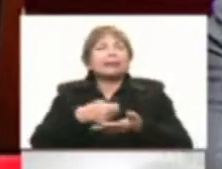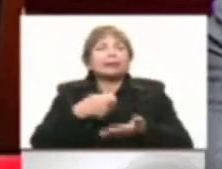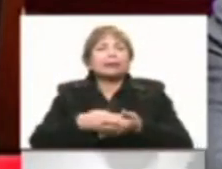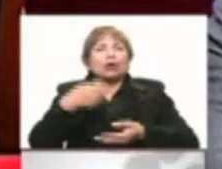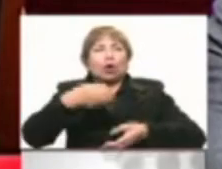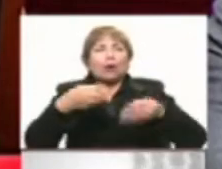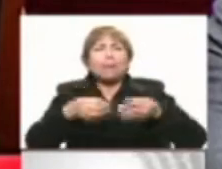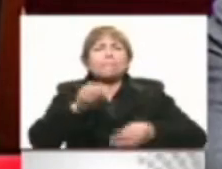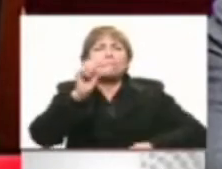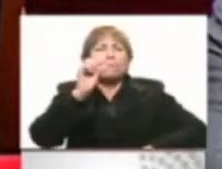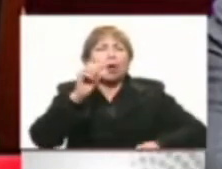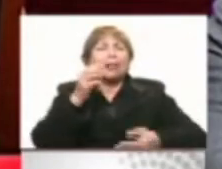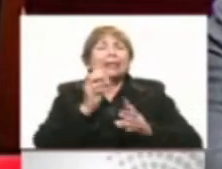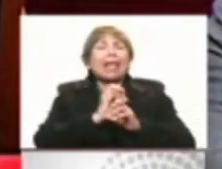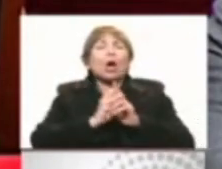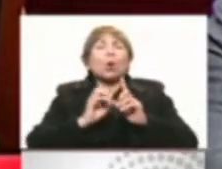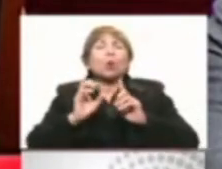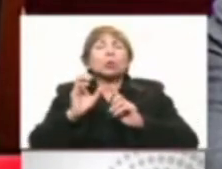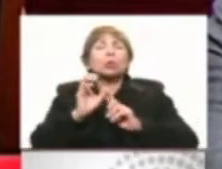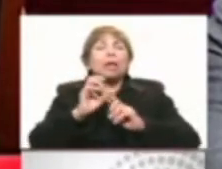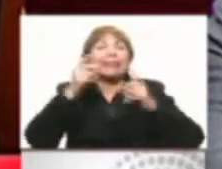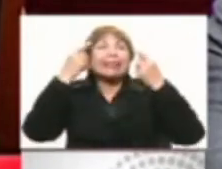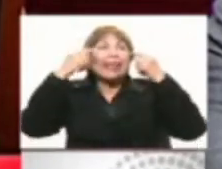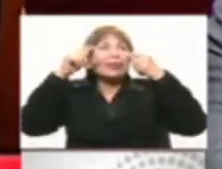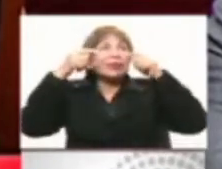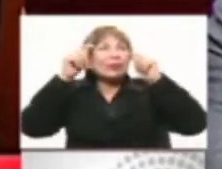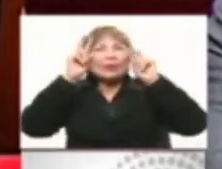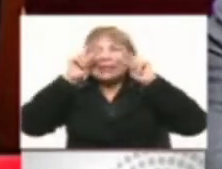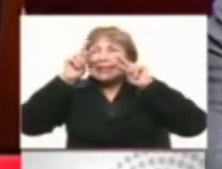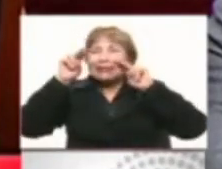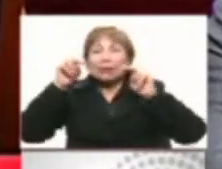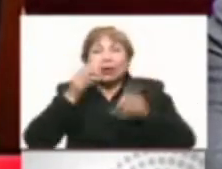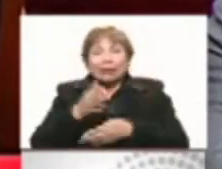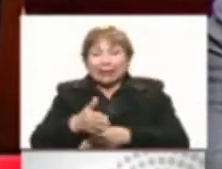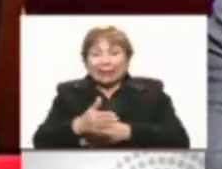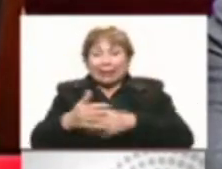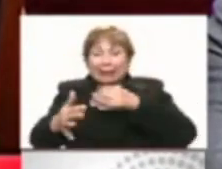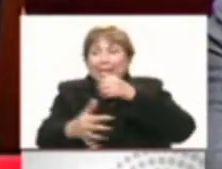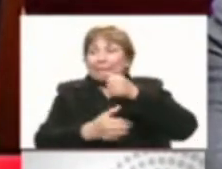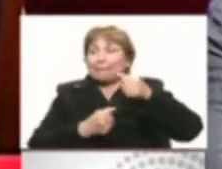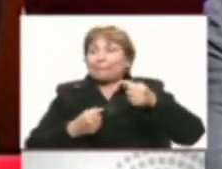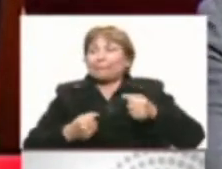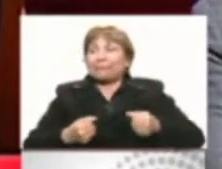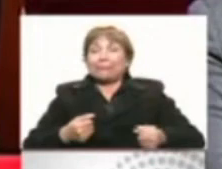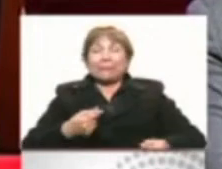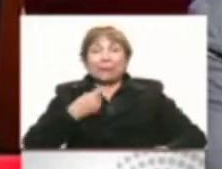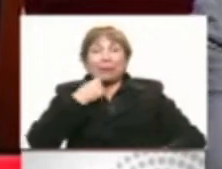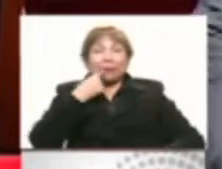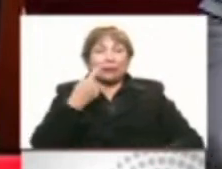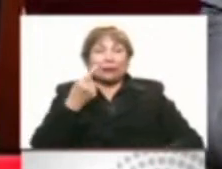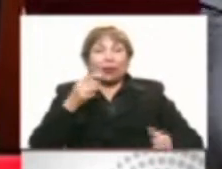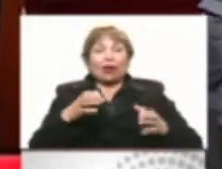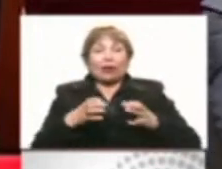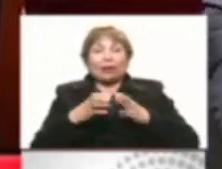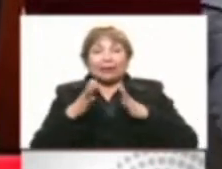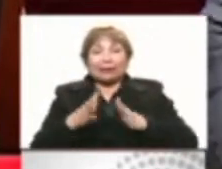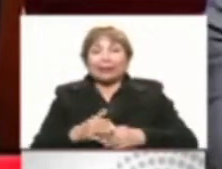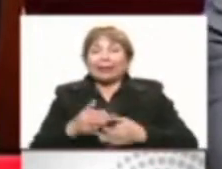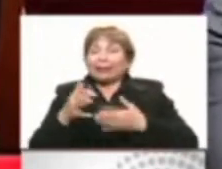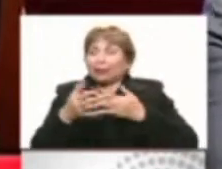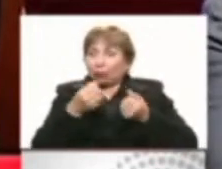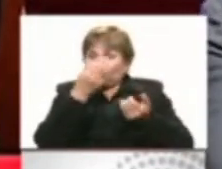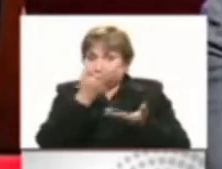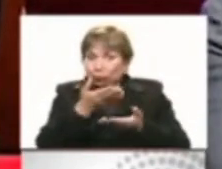pequeñas empresas, de la agricultura, del turismo, de la pesca artesanal, como mencionó una congresista que